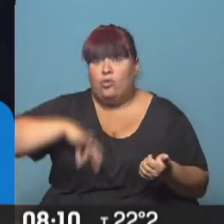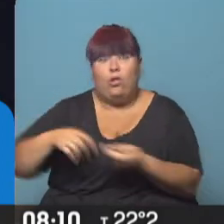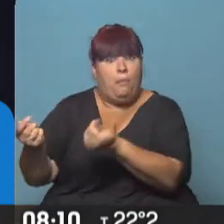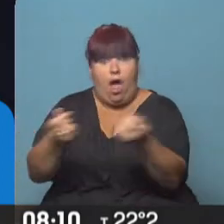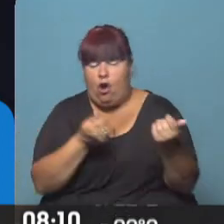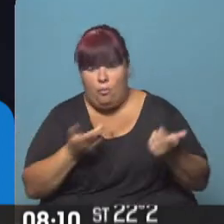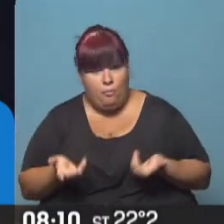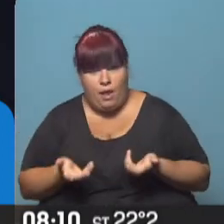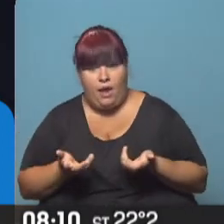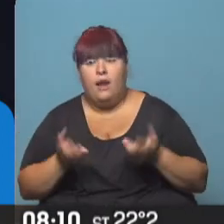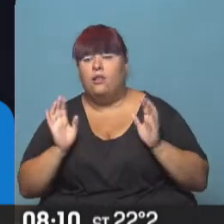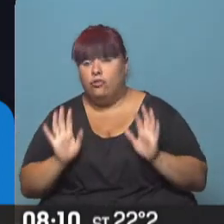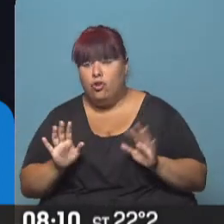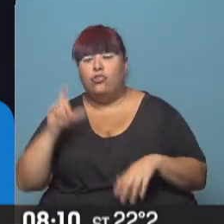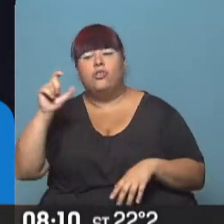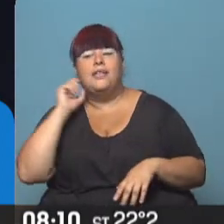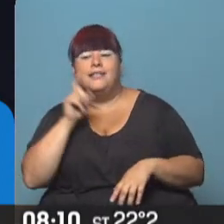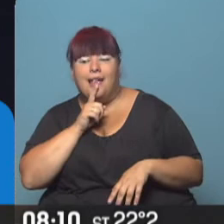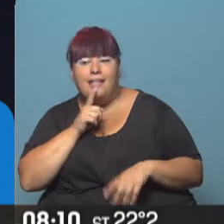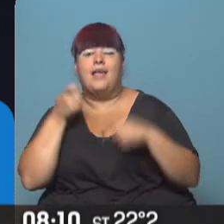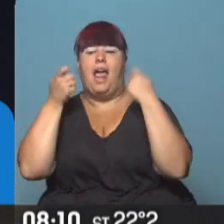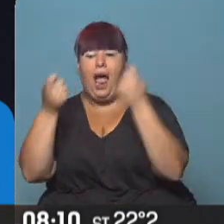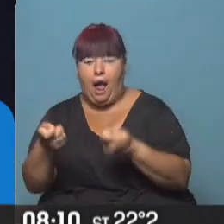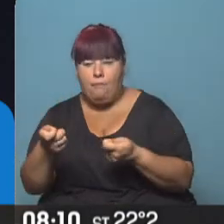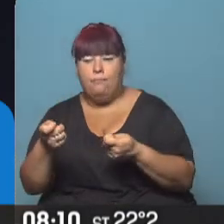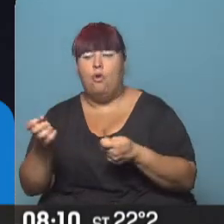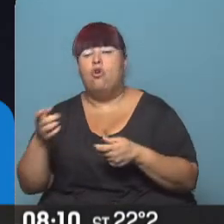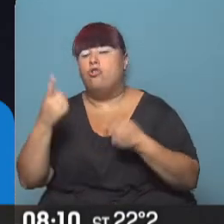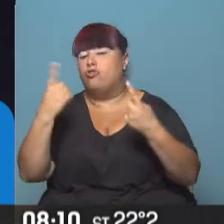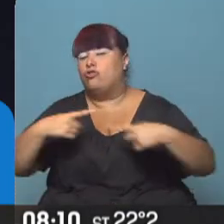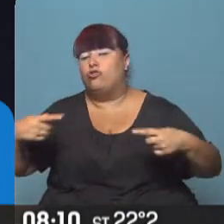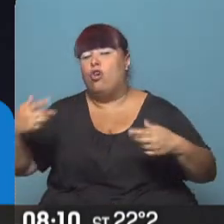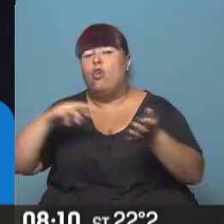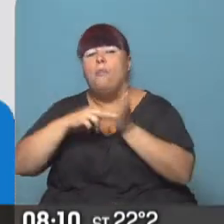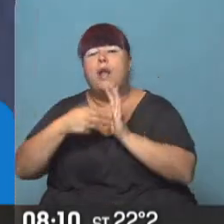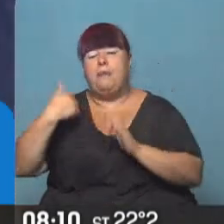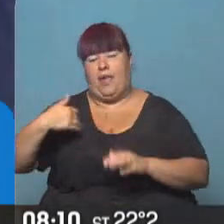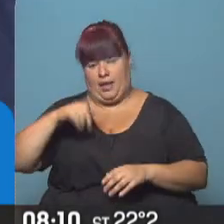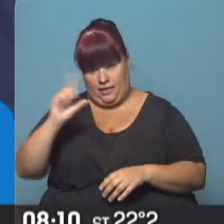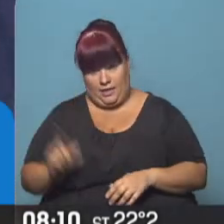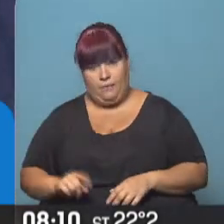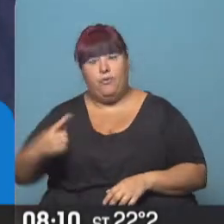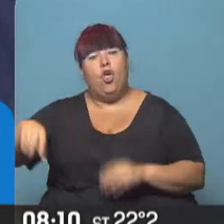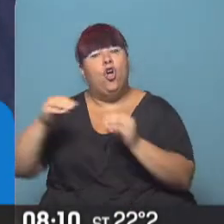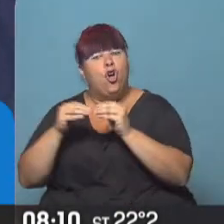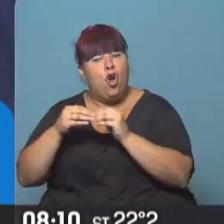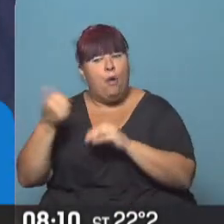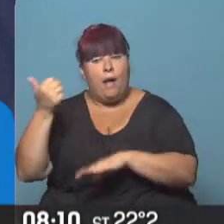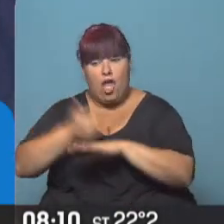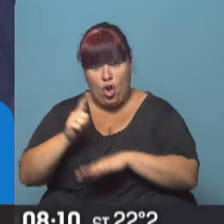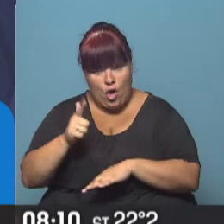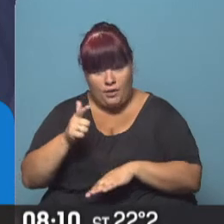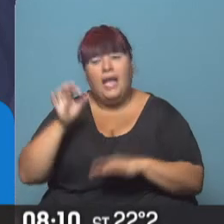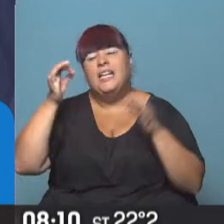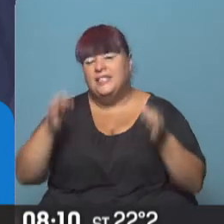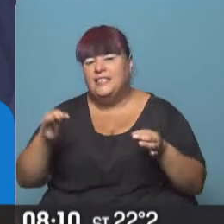trabajadores. Así que la CGT va a estar acompañando todos los problemas que existan en el país. Los compañeros que no han estado presentes